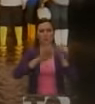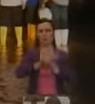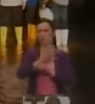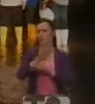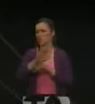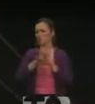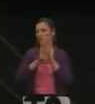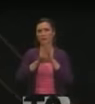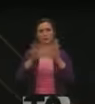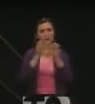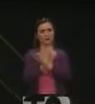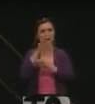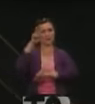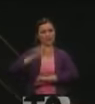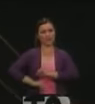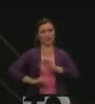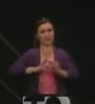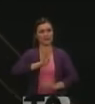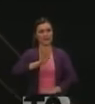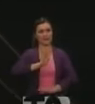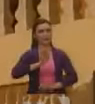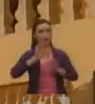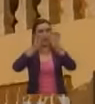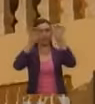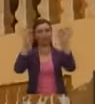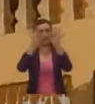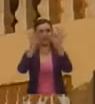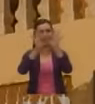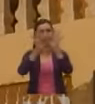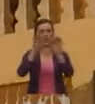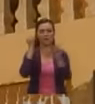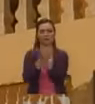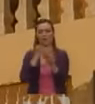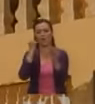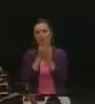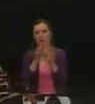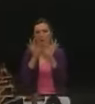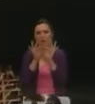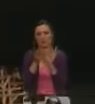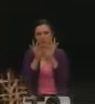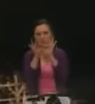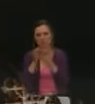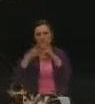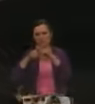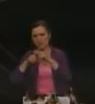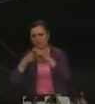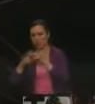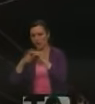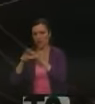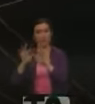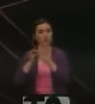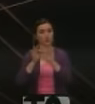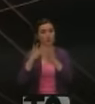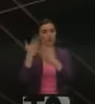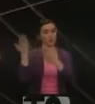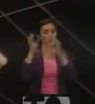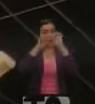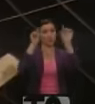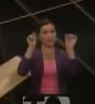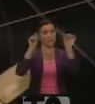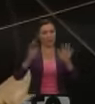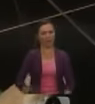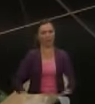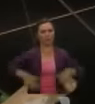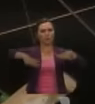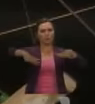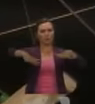noche de este martes, técnicos de CENEL trabajaban para restablecer el servicio de energía en el cantón, ya que la subestación de la empresa eléctrica se